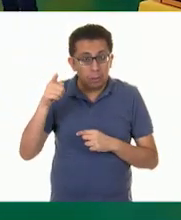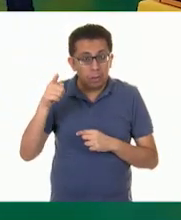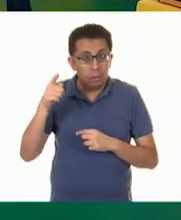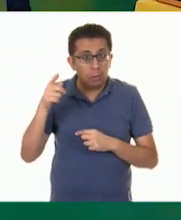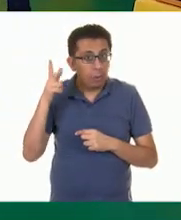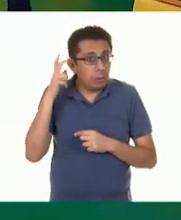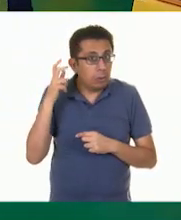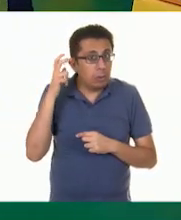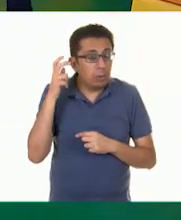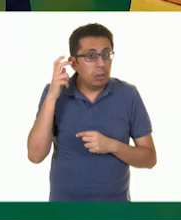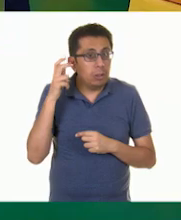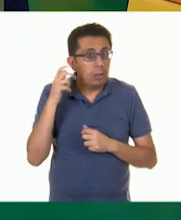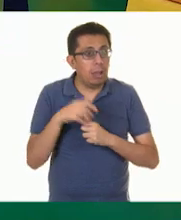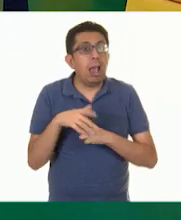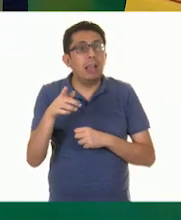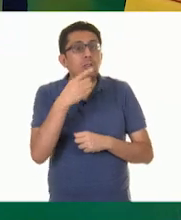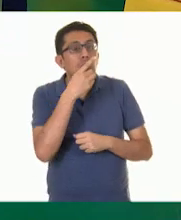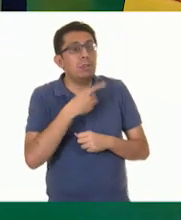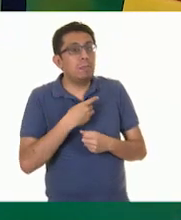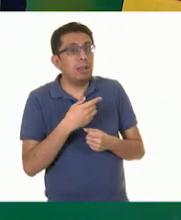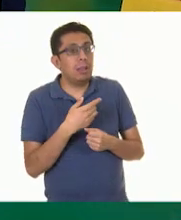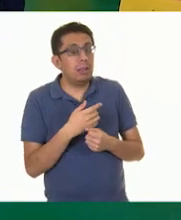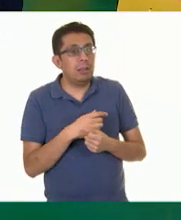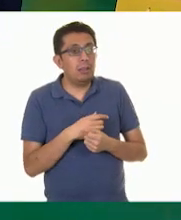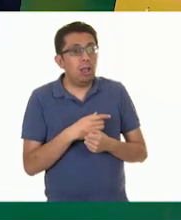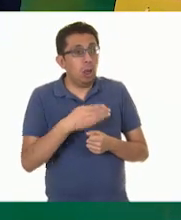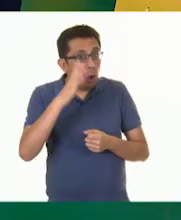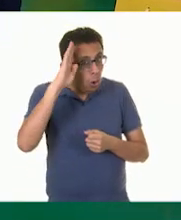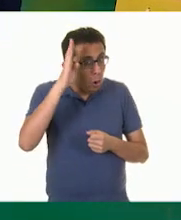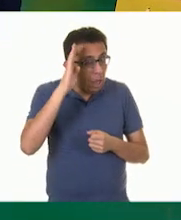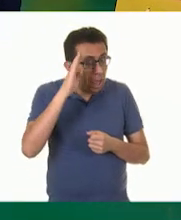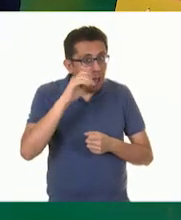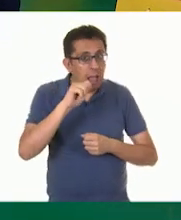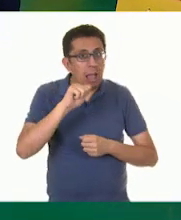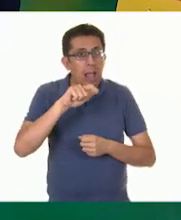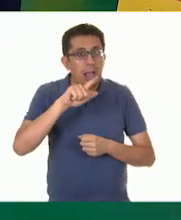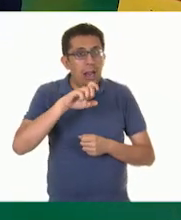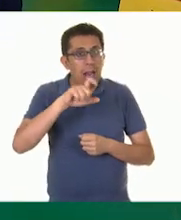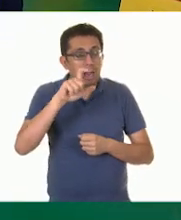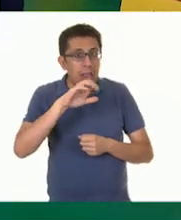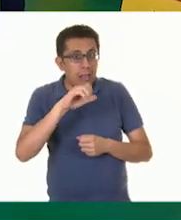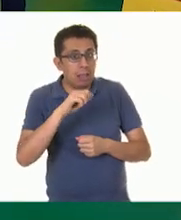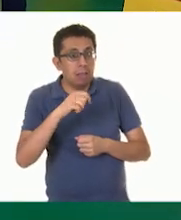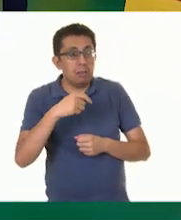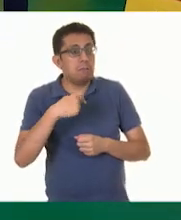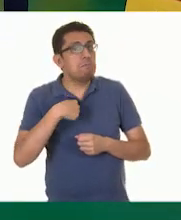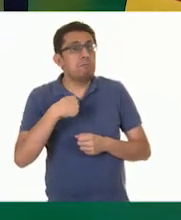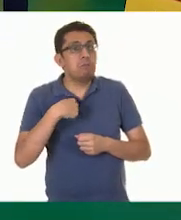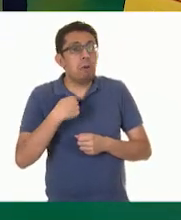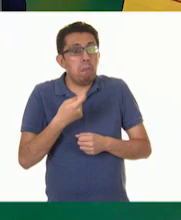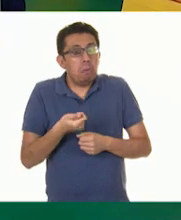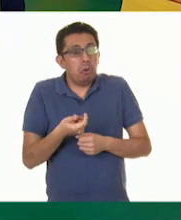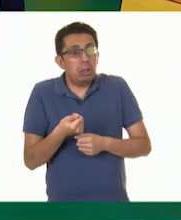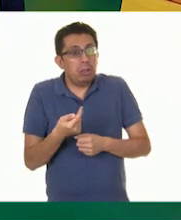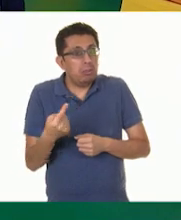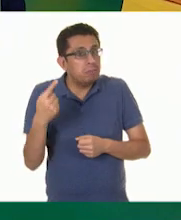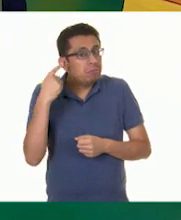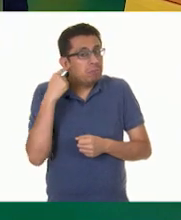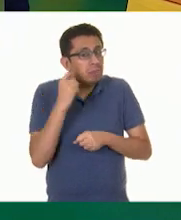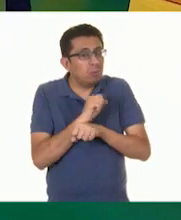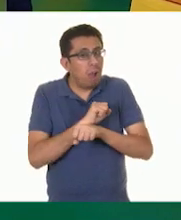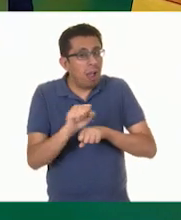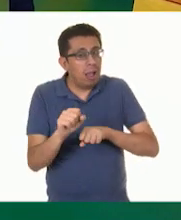¿Me copias? A ver, tú dime cómo me escuchas. A ver. Hola, Alexia, ¿me escuchas? Yo no te estoy escuchando mucho. Se oye muy